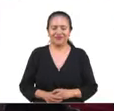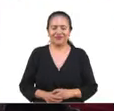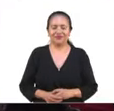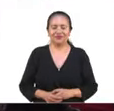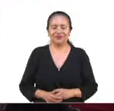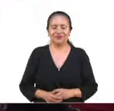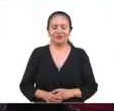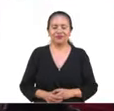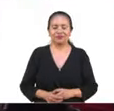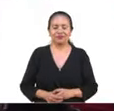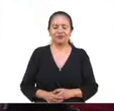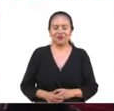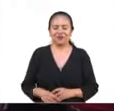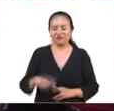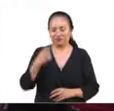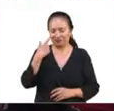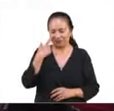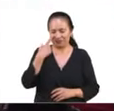Fíjense qué